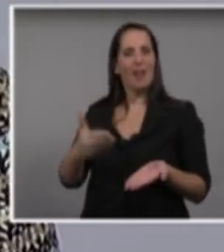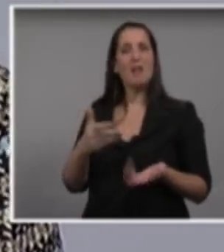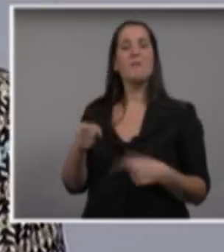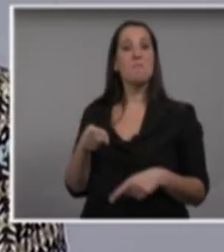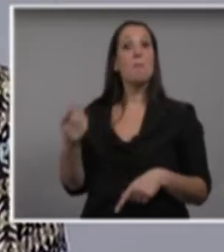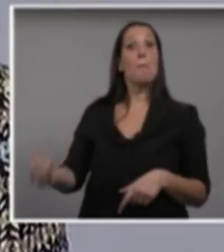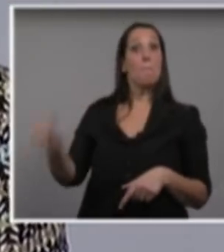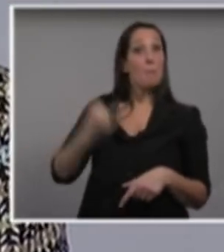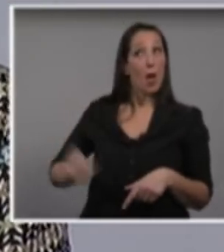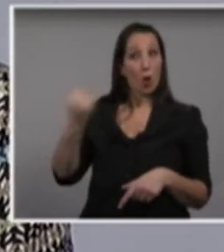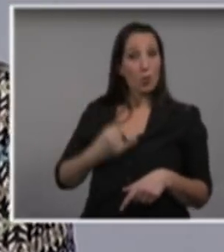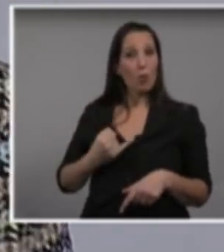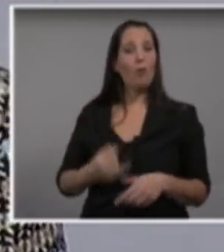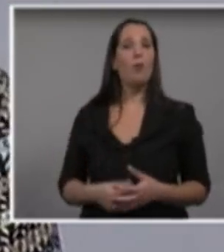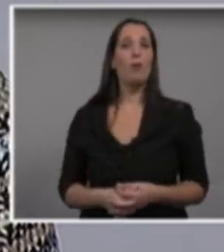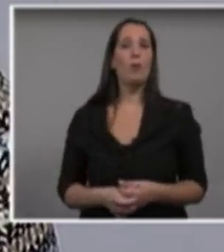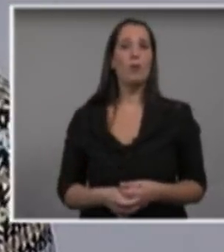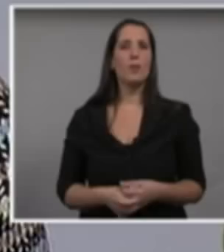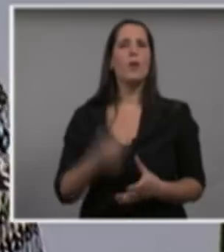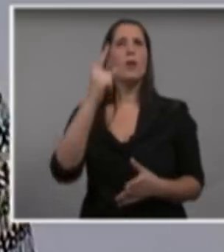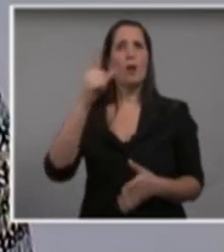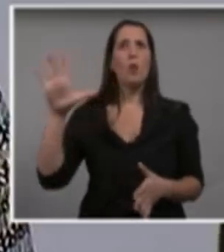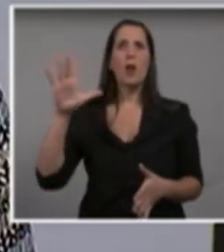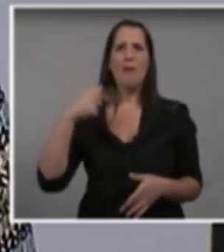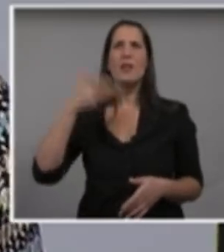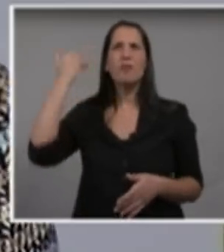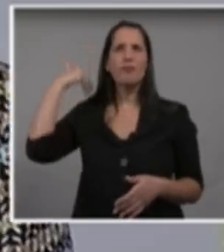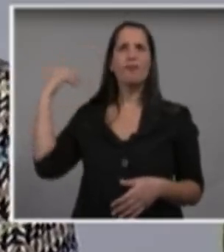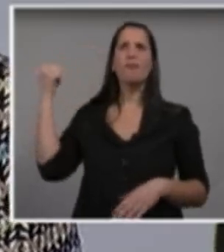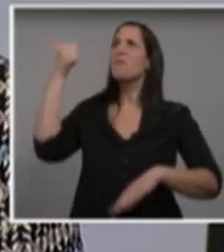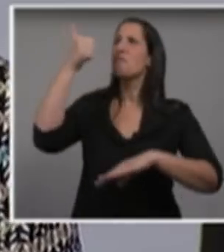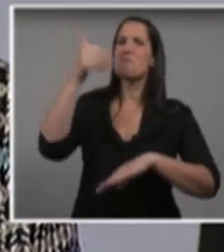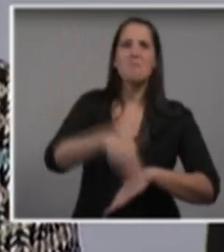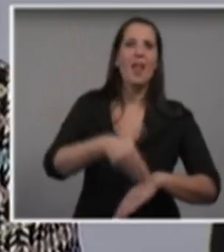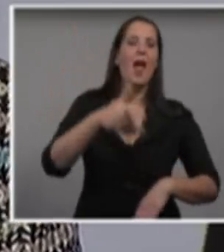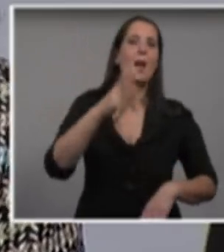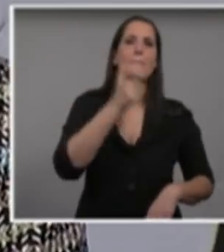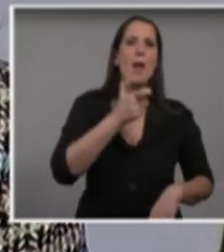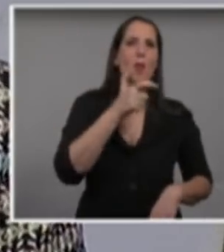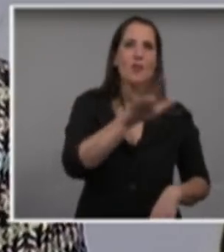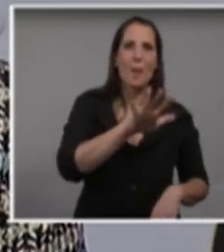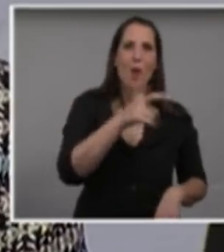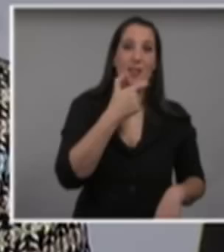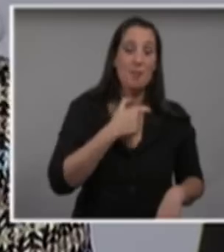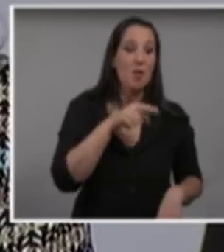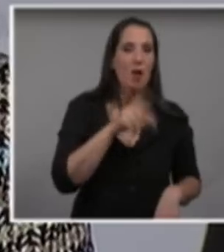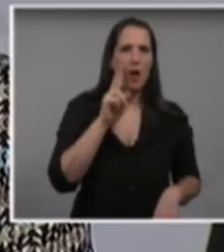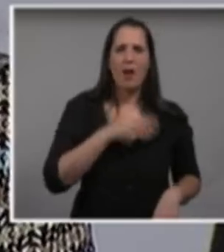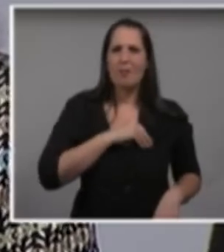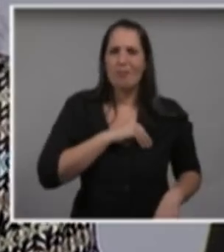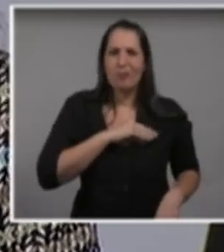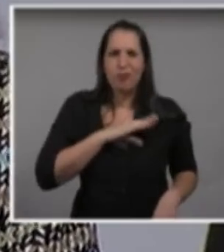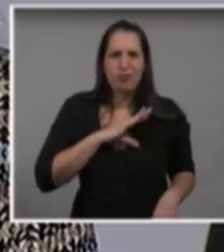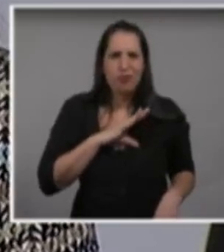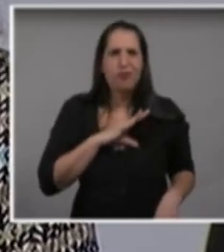comentó que una vez vino a Mendoza, se enamoró de Mendoza y tiene una pequeña bodega. Sí,